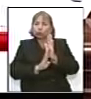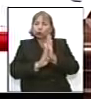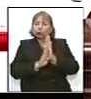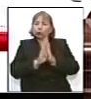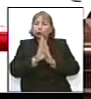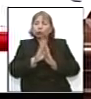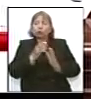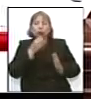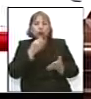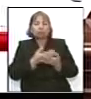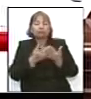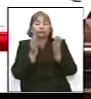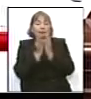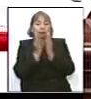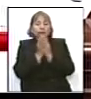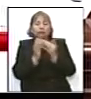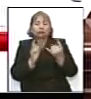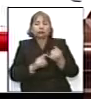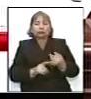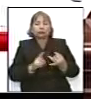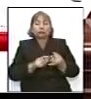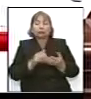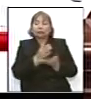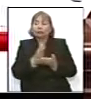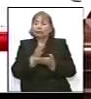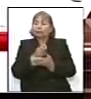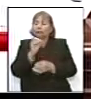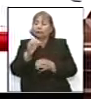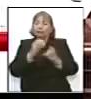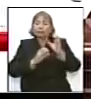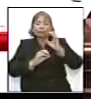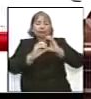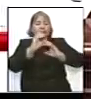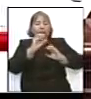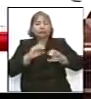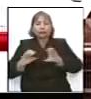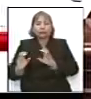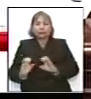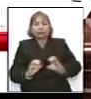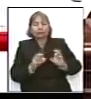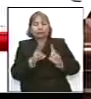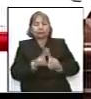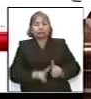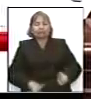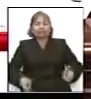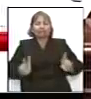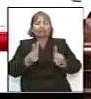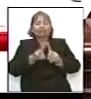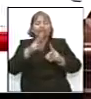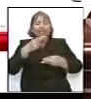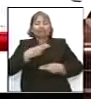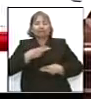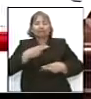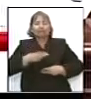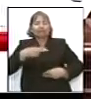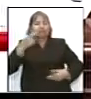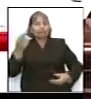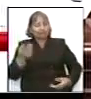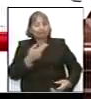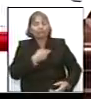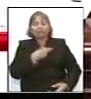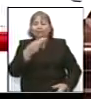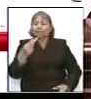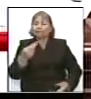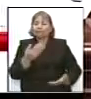el servicio de la educación e impartiendo ciencia, virtud y acción, con valores humanistas, religiosos y sociales,